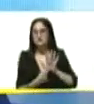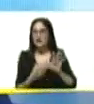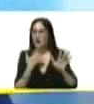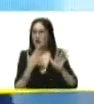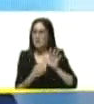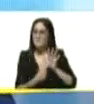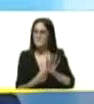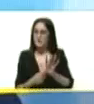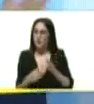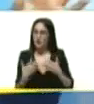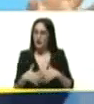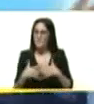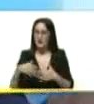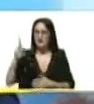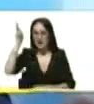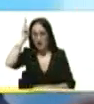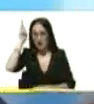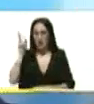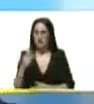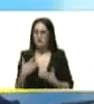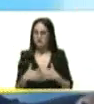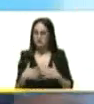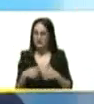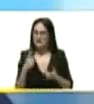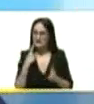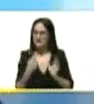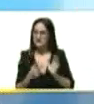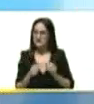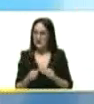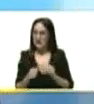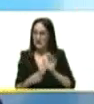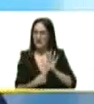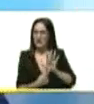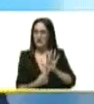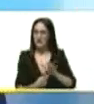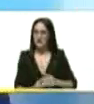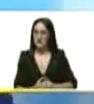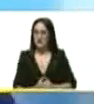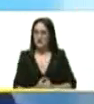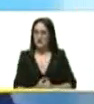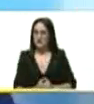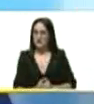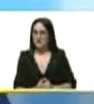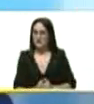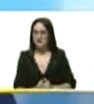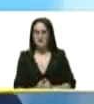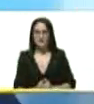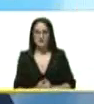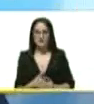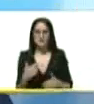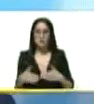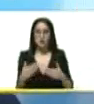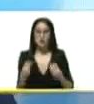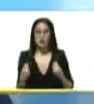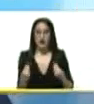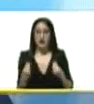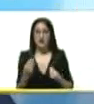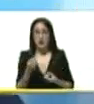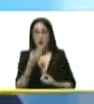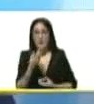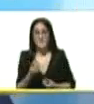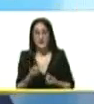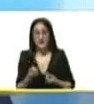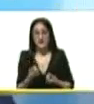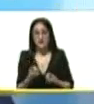ronera, todas las industrias del país, todos los sectores del país, sigamos el ejemplo, producir calidad a buen precio